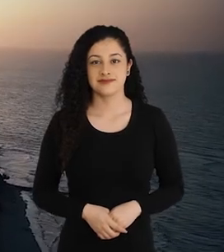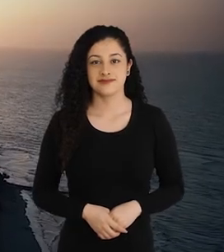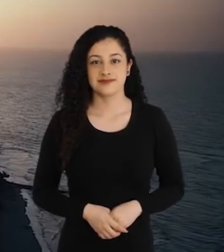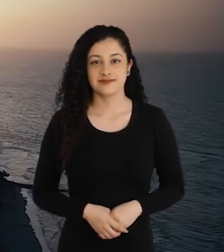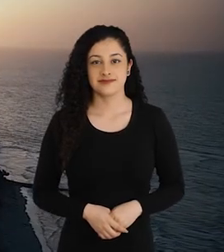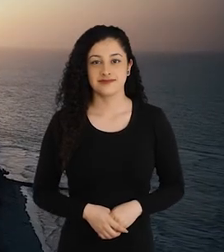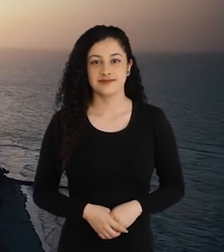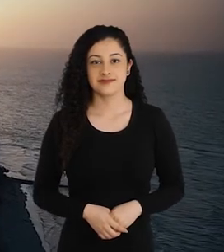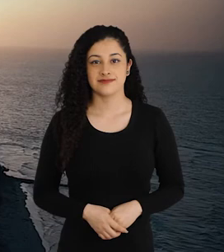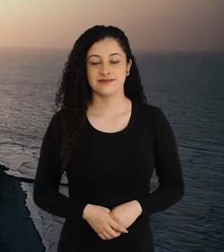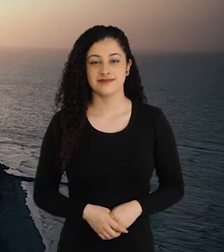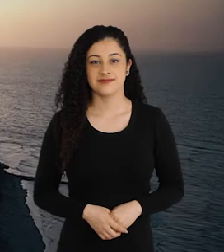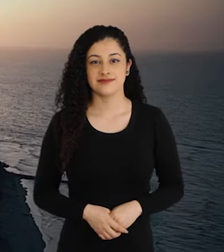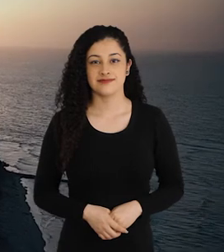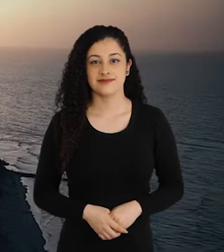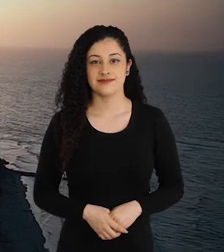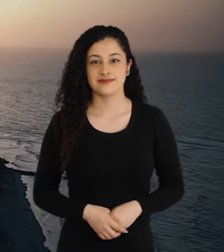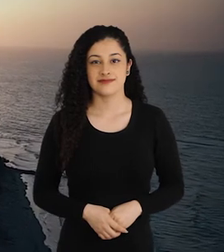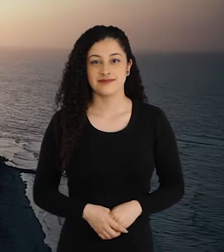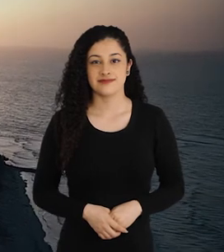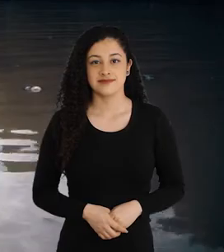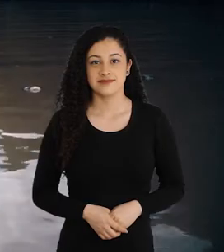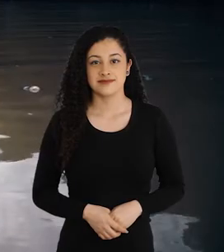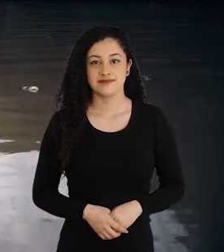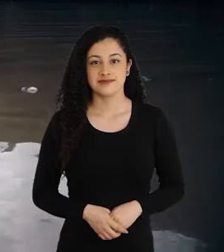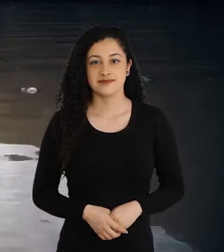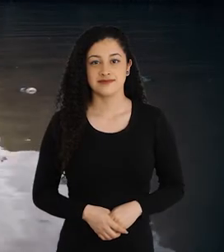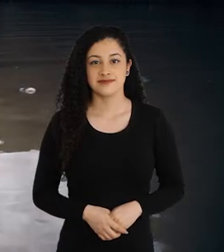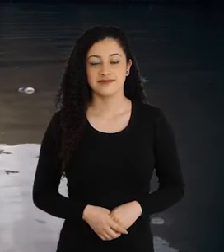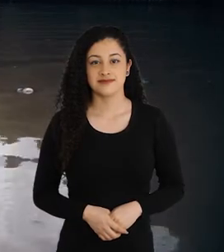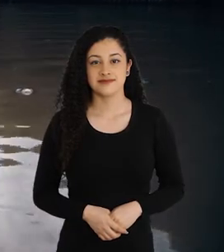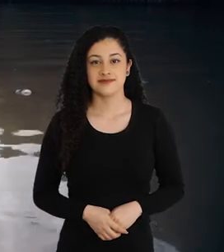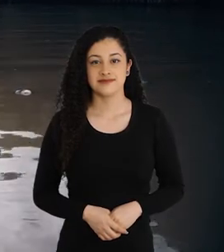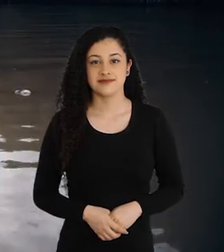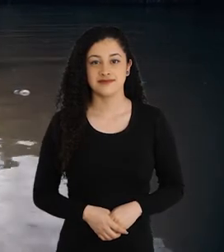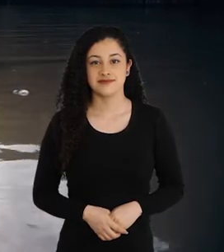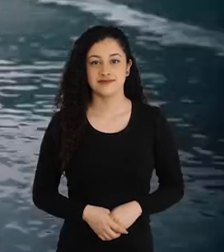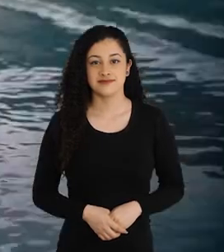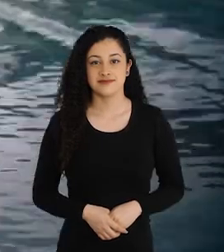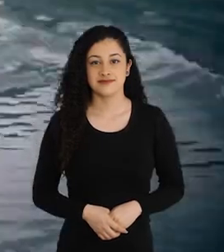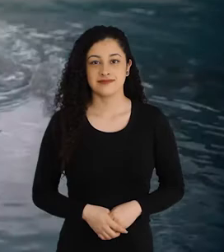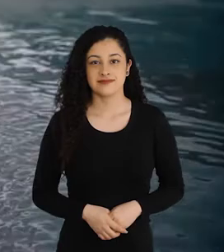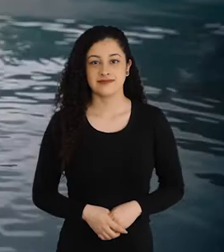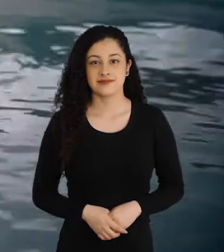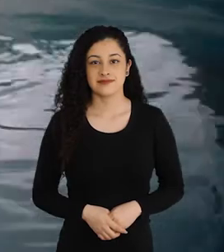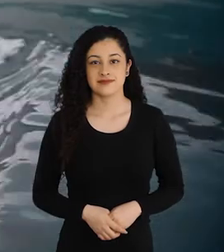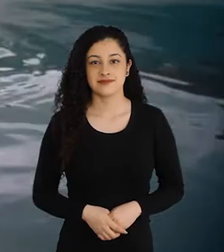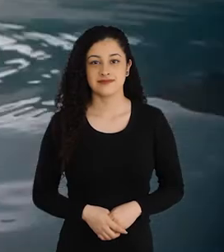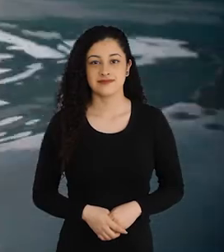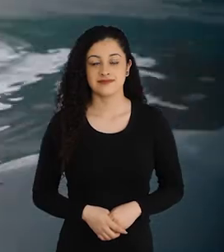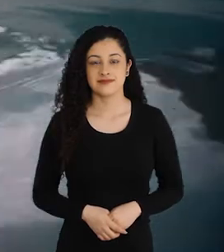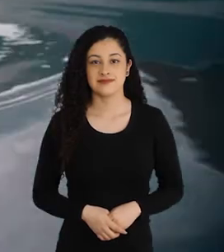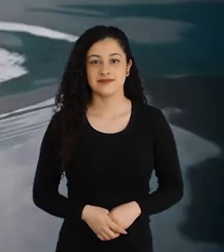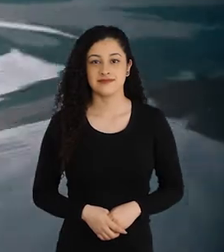costera. Se ve el mar y el sol cayendo sobre el caserío. Juan B. camina hacia un río, azota el agua y retrocede. A su alrededor, manglares y un barco con el logo